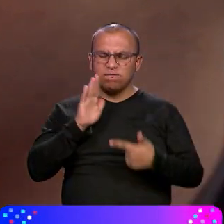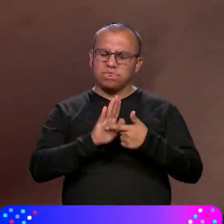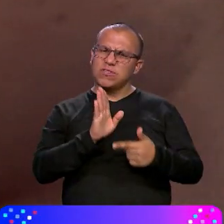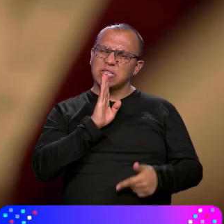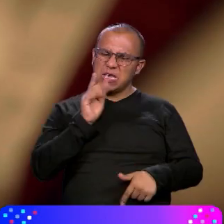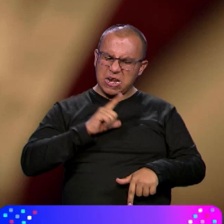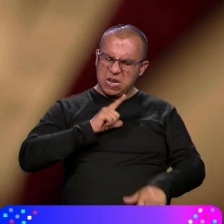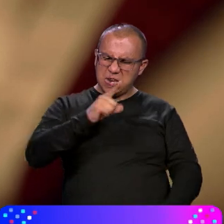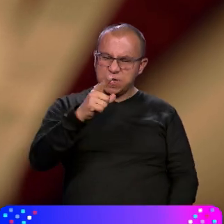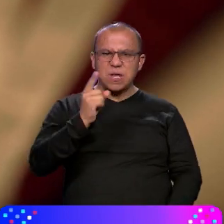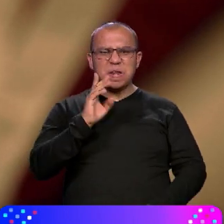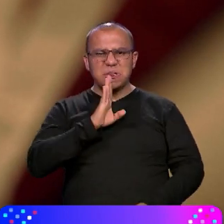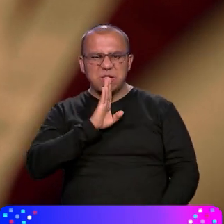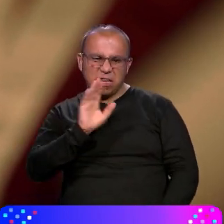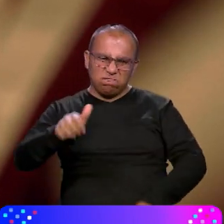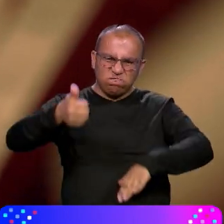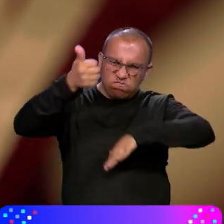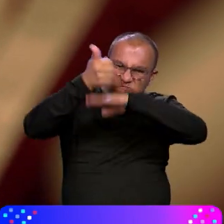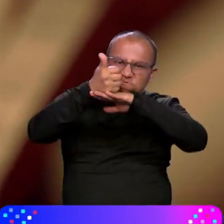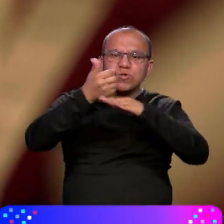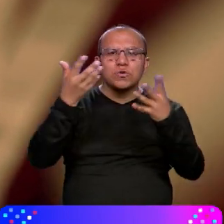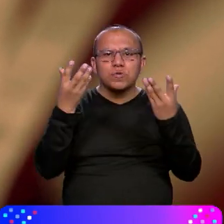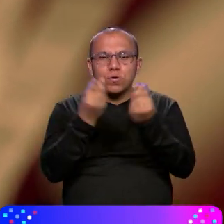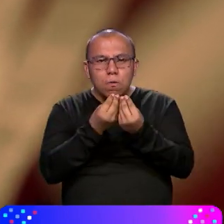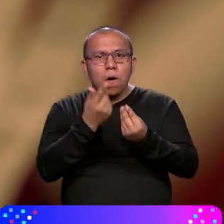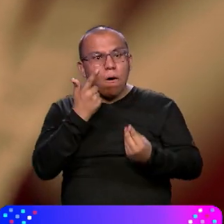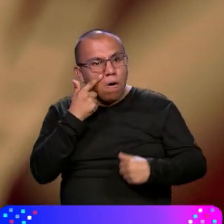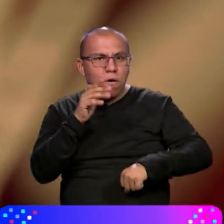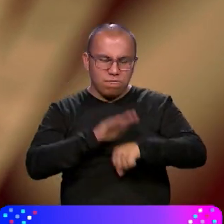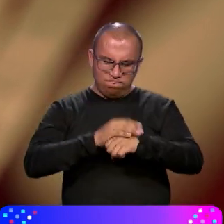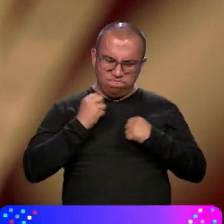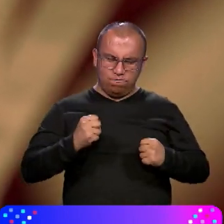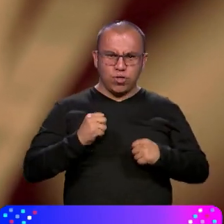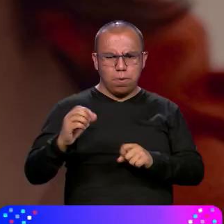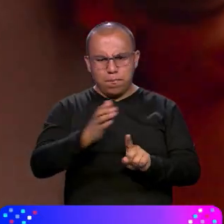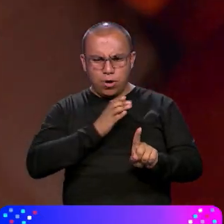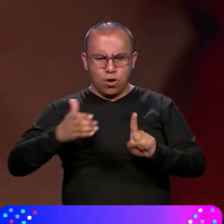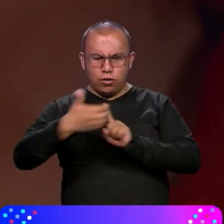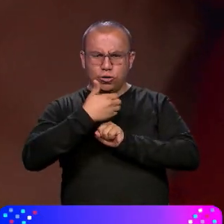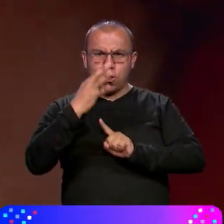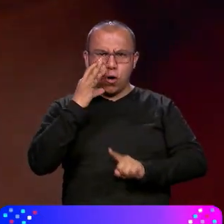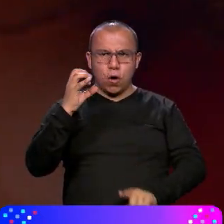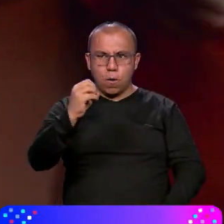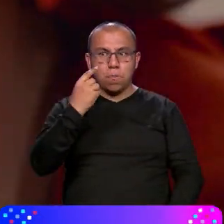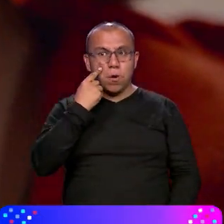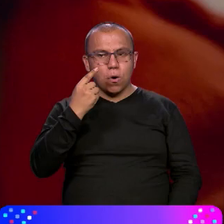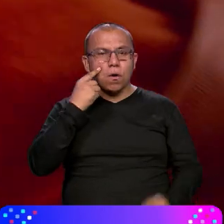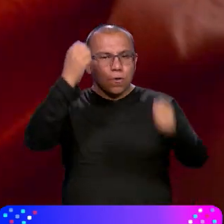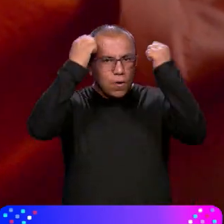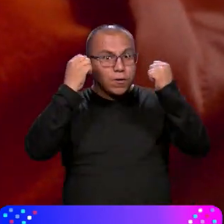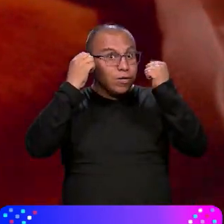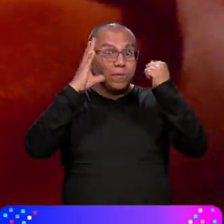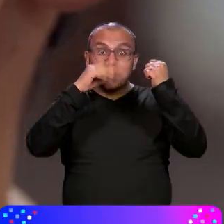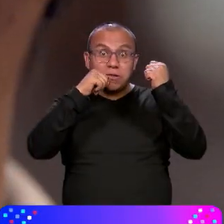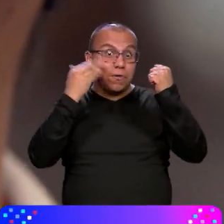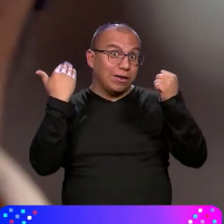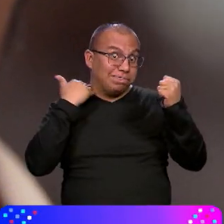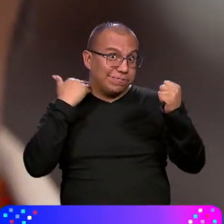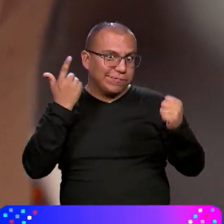quién es el líder, quién es el alfa del grupo. Liderazgo, virilidad, protección. Pero con gorrito, porque sin gorrito no hay